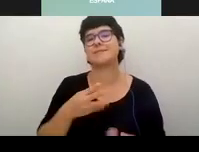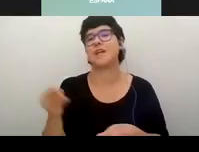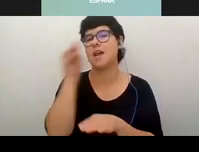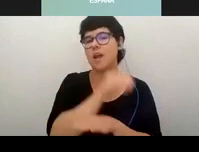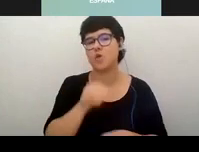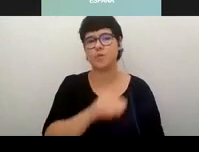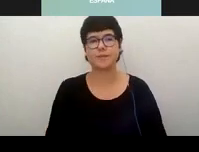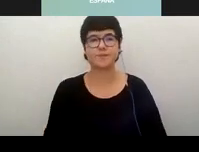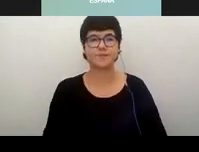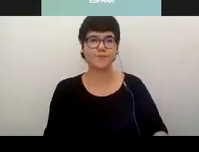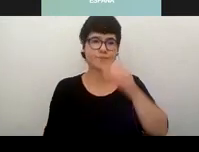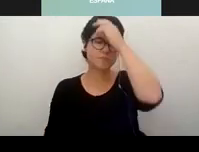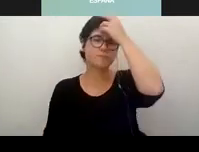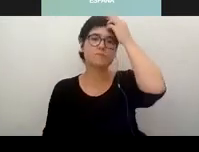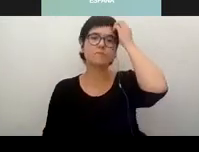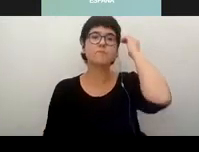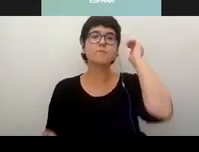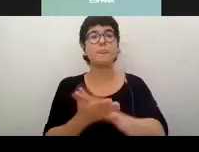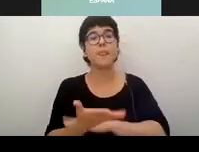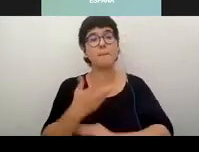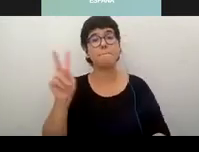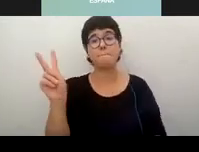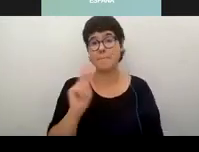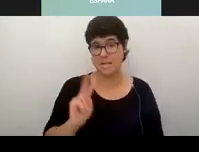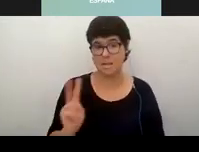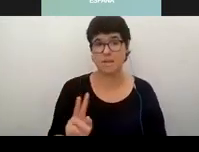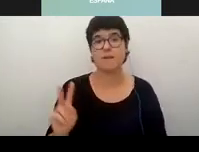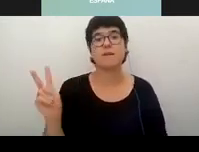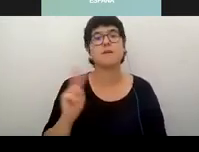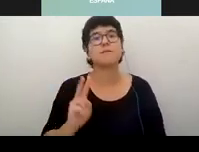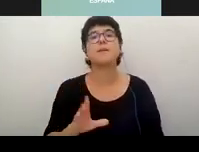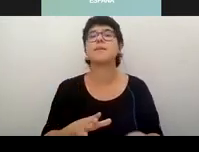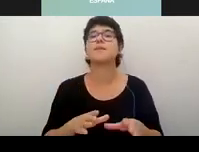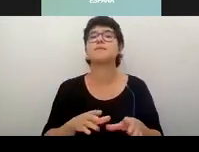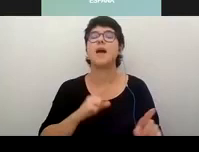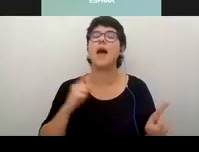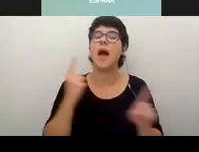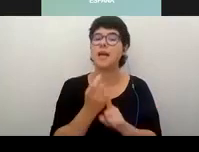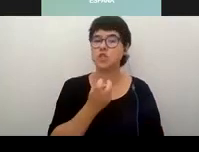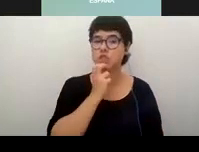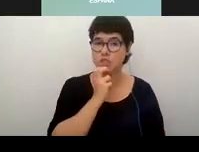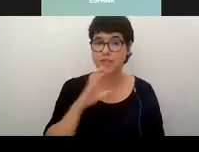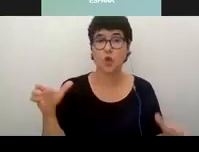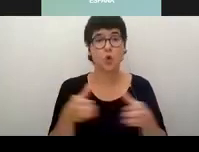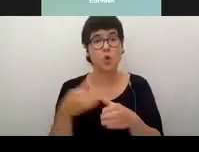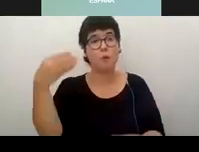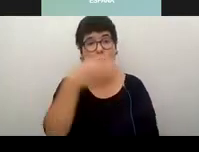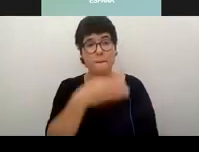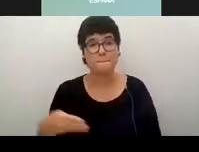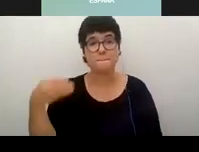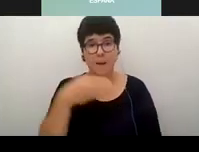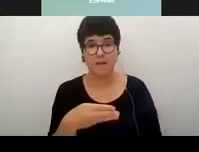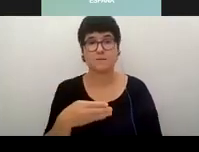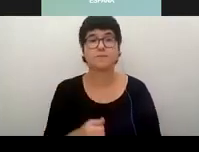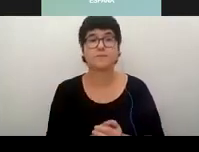fundamentalmente las vitaminas, o quizás la función más importante la tienen las vitaminas antioxidantes. Las vitaminas del grupo B, que no son las